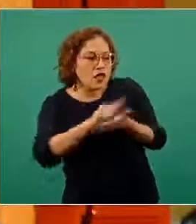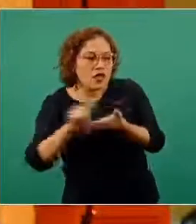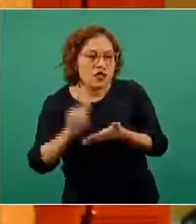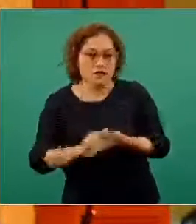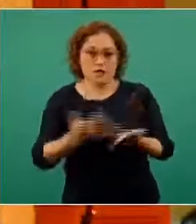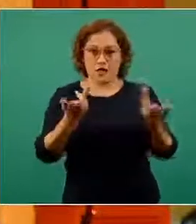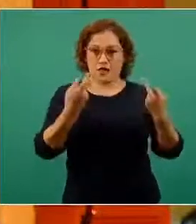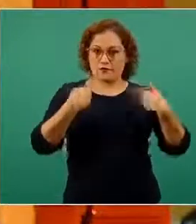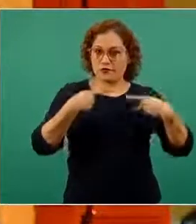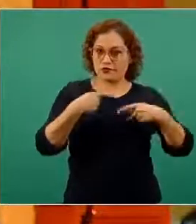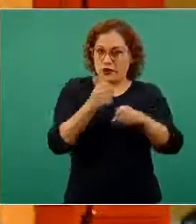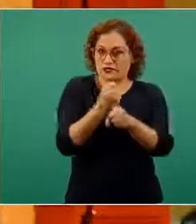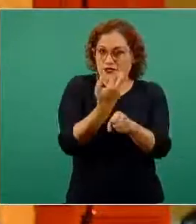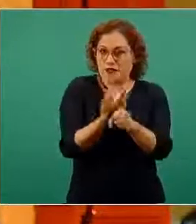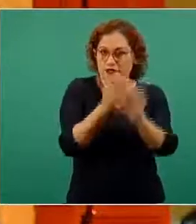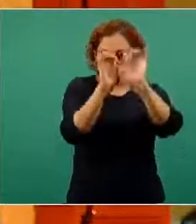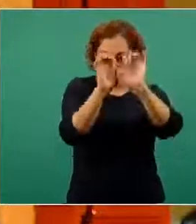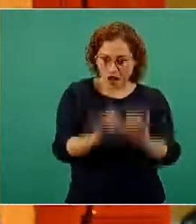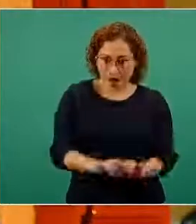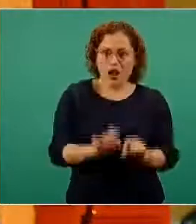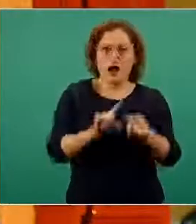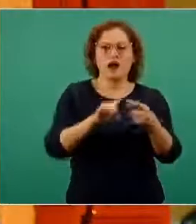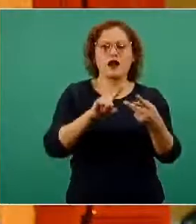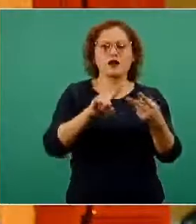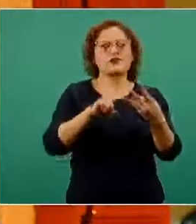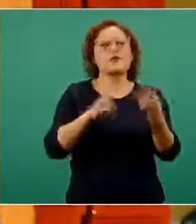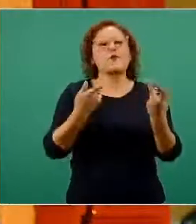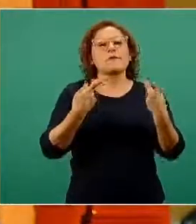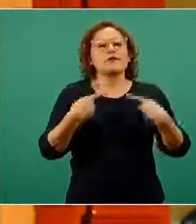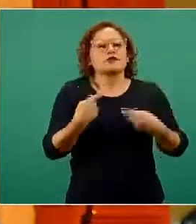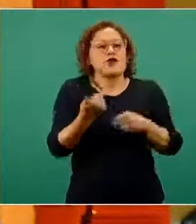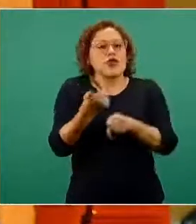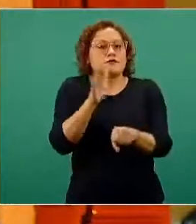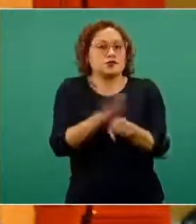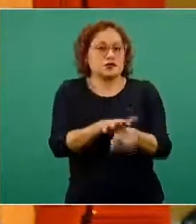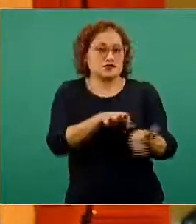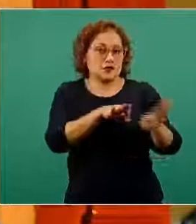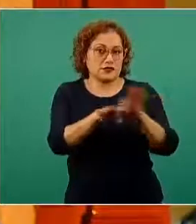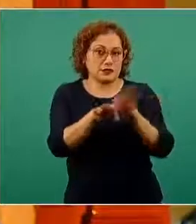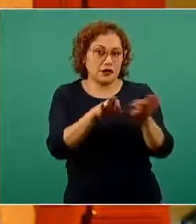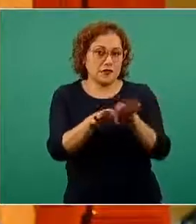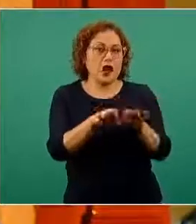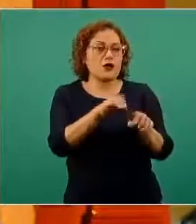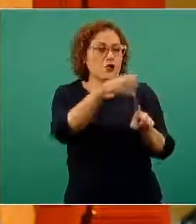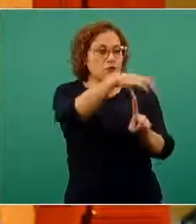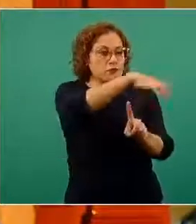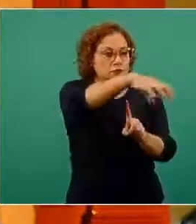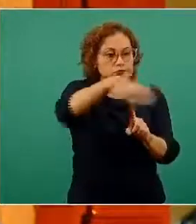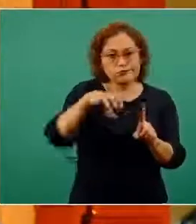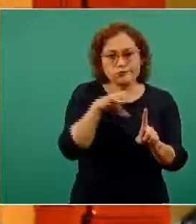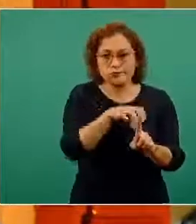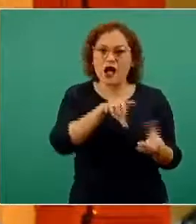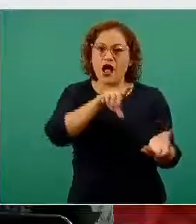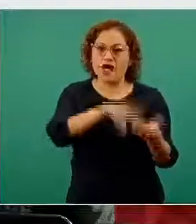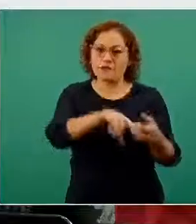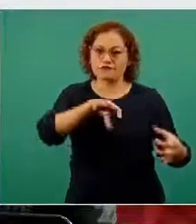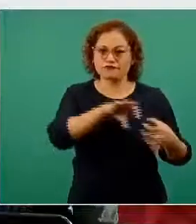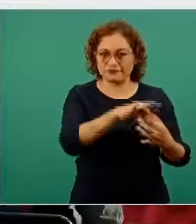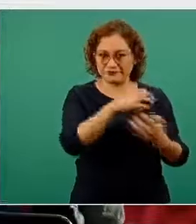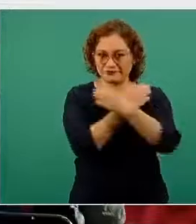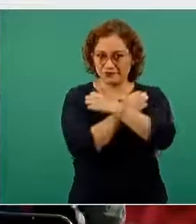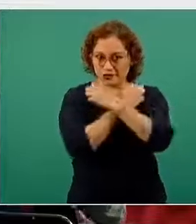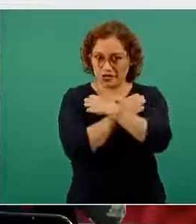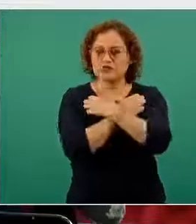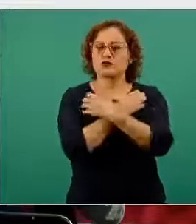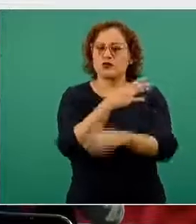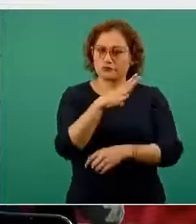secretarios de las escuelas, el personal administrativo de ciertas coordinaciones territoriales. En general, se trata de